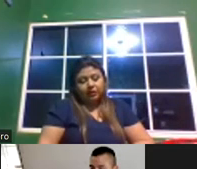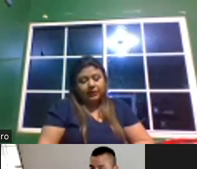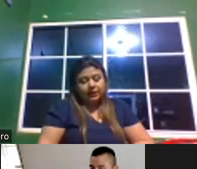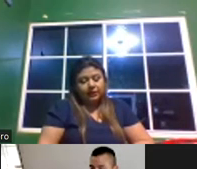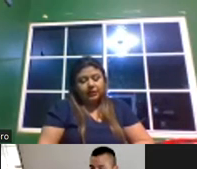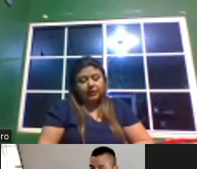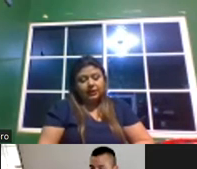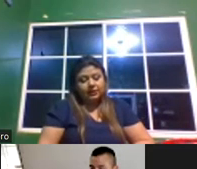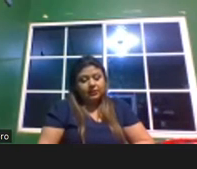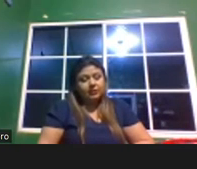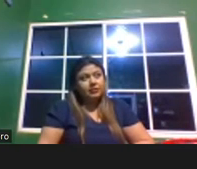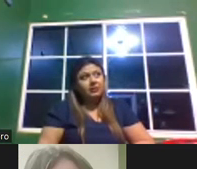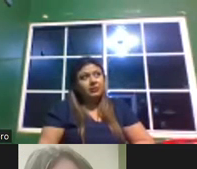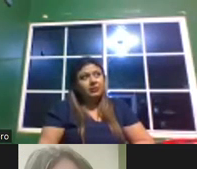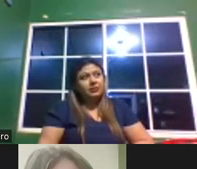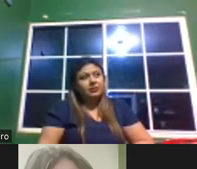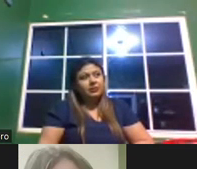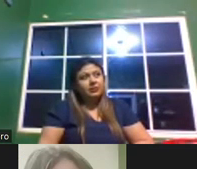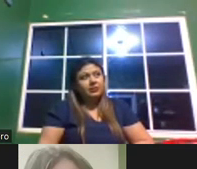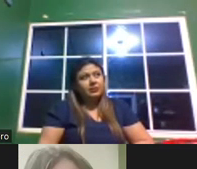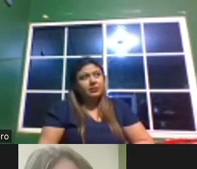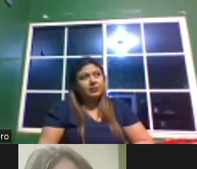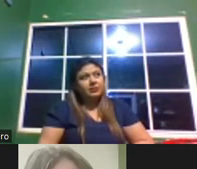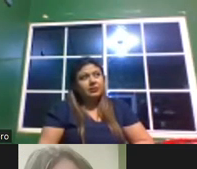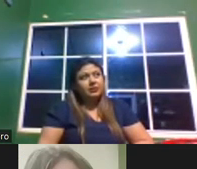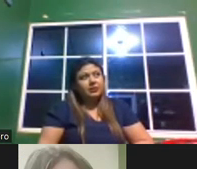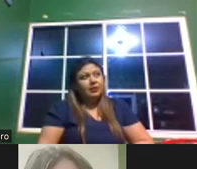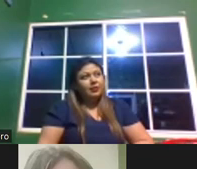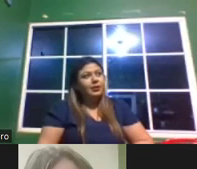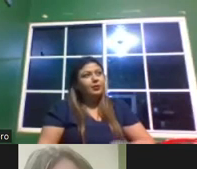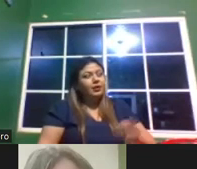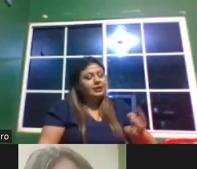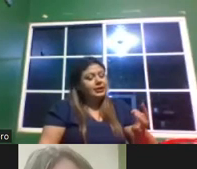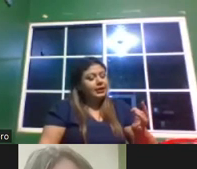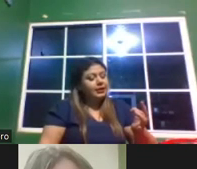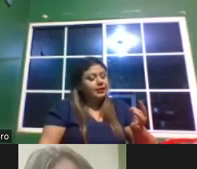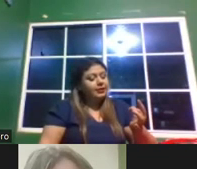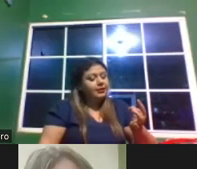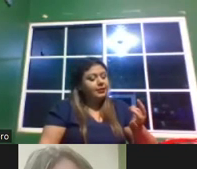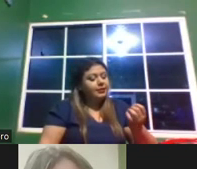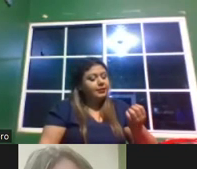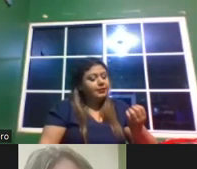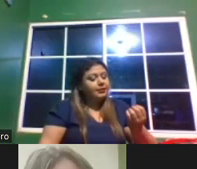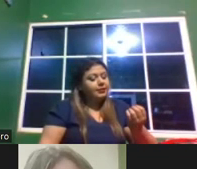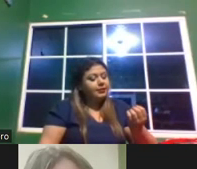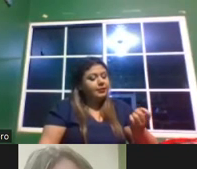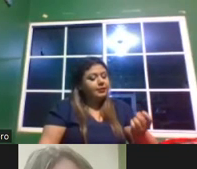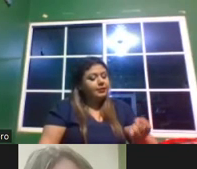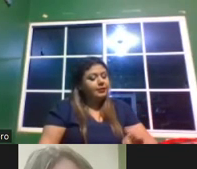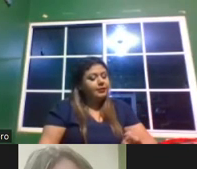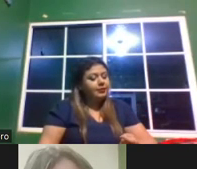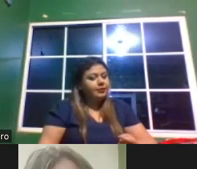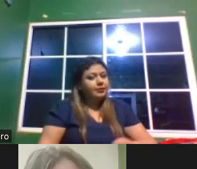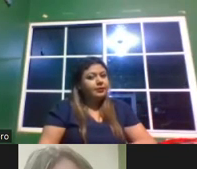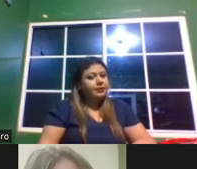Por favor, de lo que hemos dicho, por favor, señale con qué se queda usted